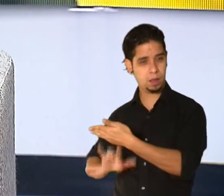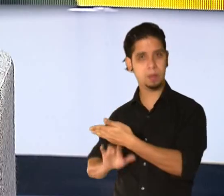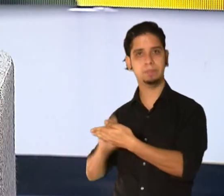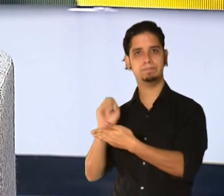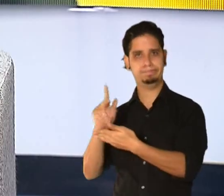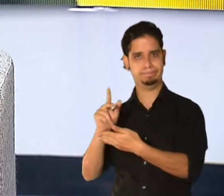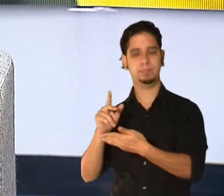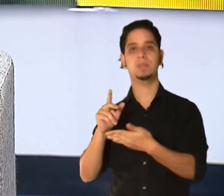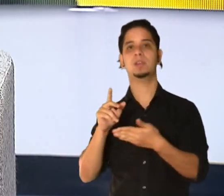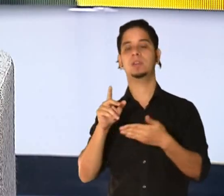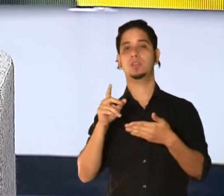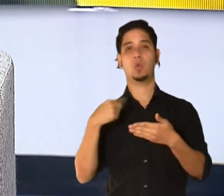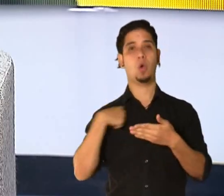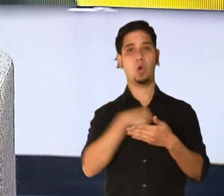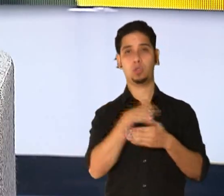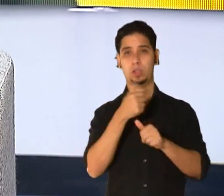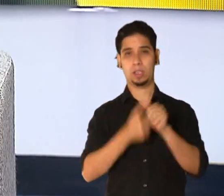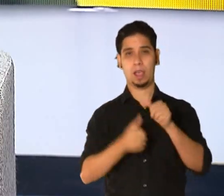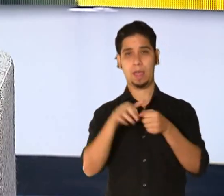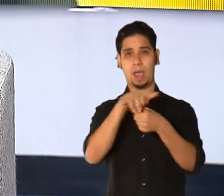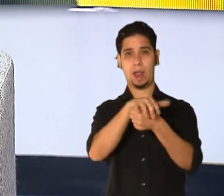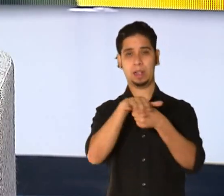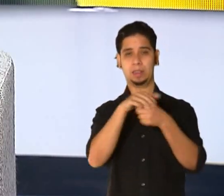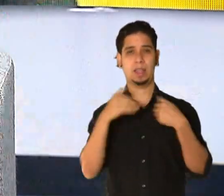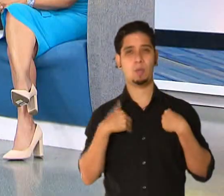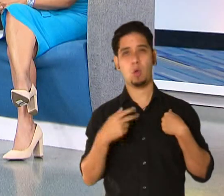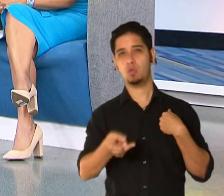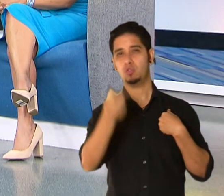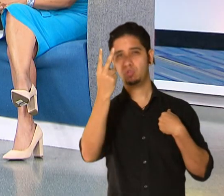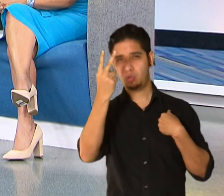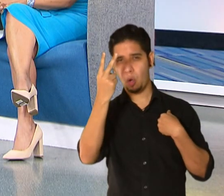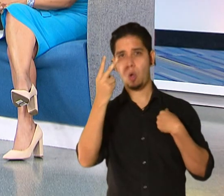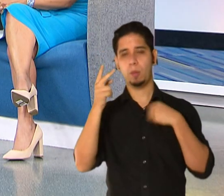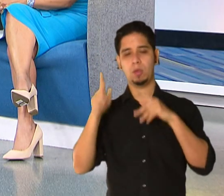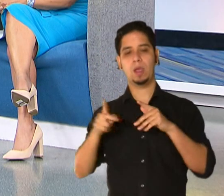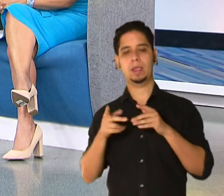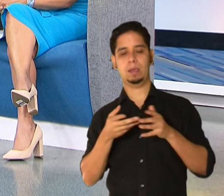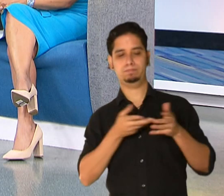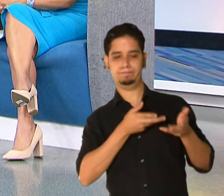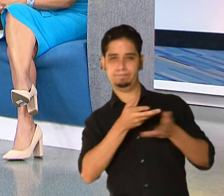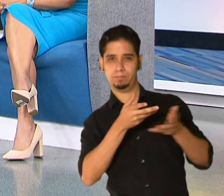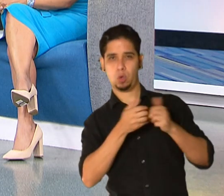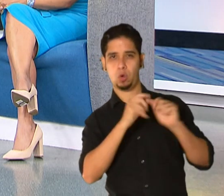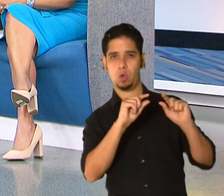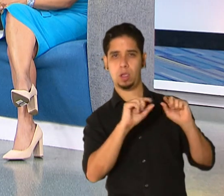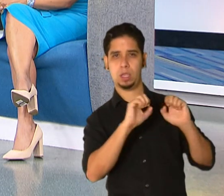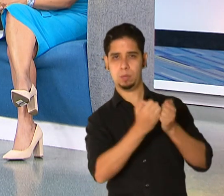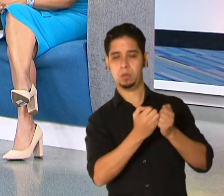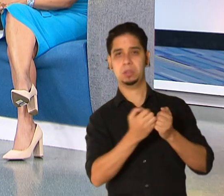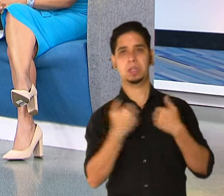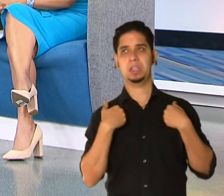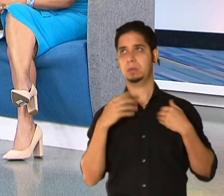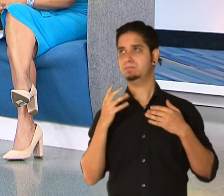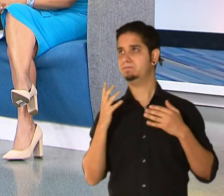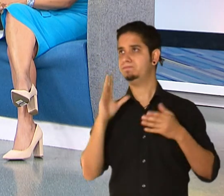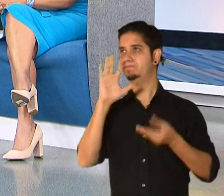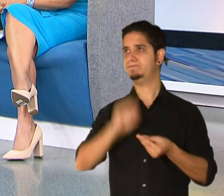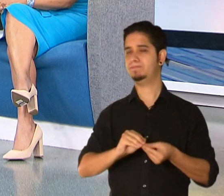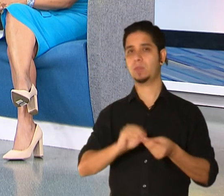Teníamos en cada área de salud dos personas que coordinaban los equipos, teníamos un máximo de 9 equipos en cada área de